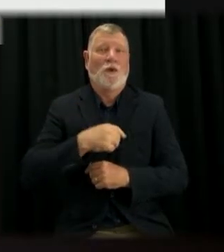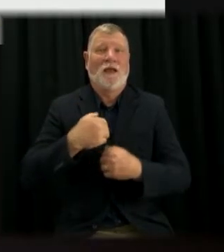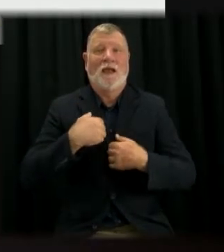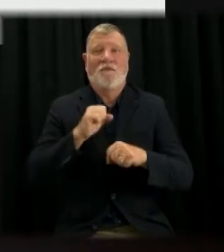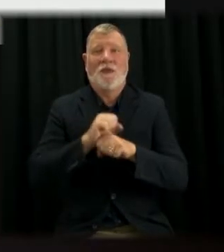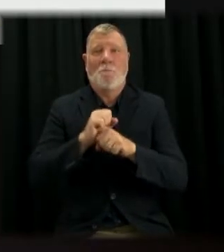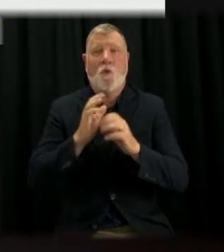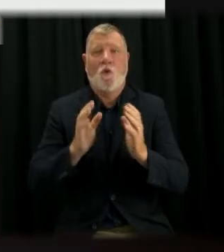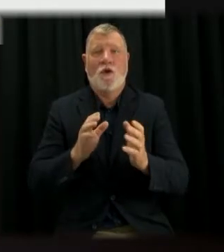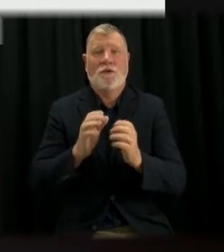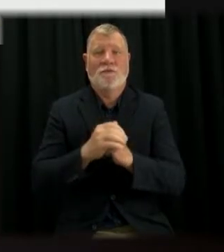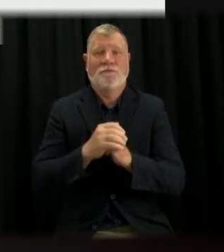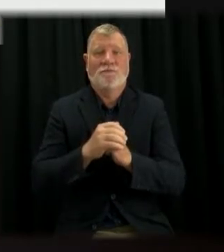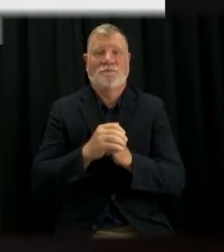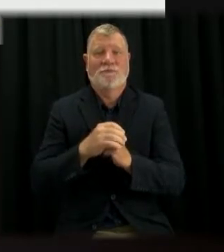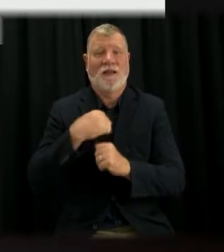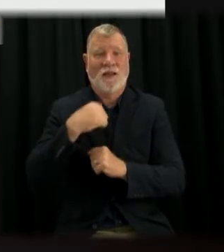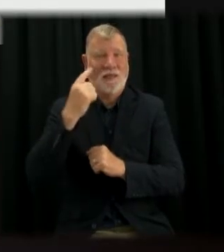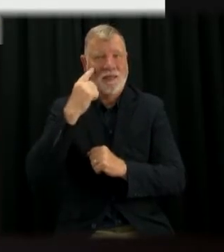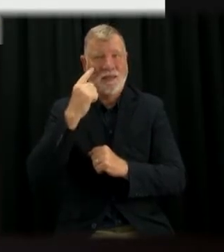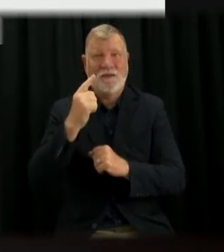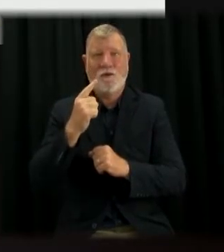2009. Tenemos empleados,